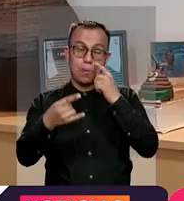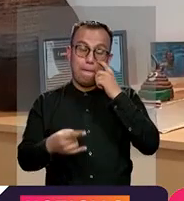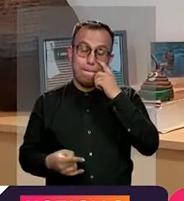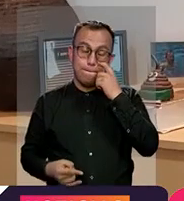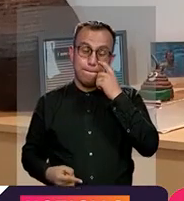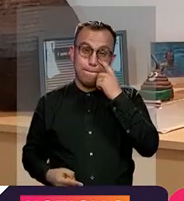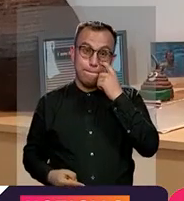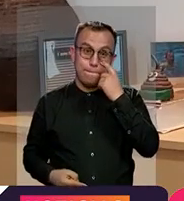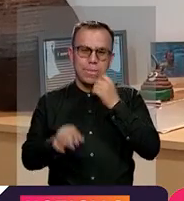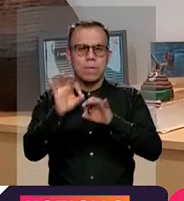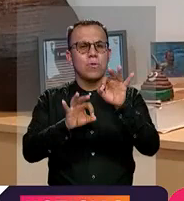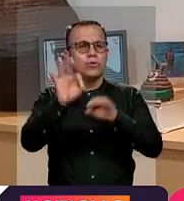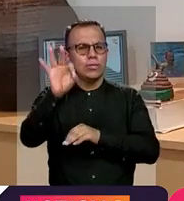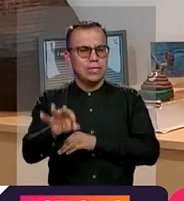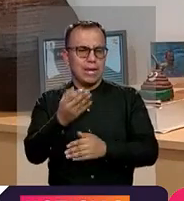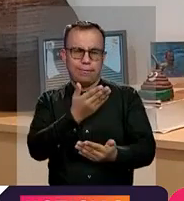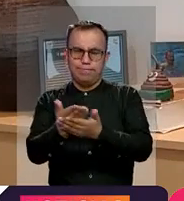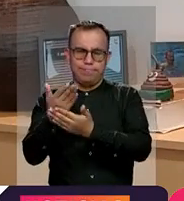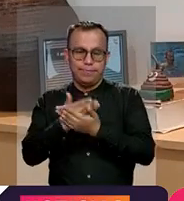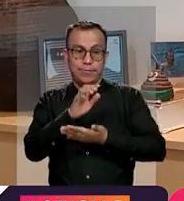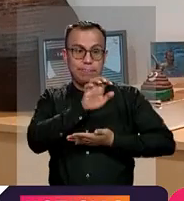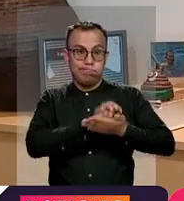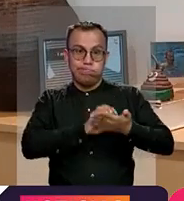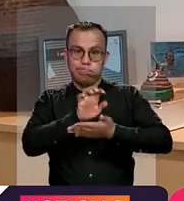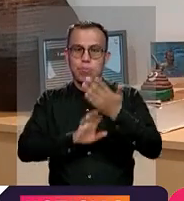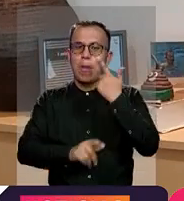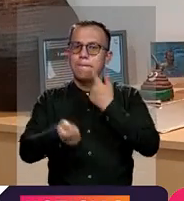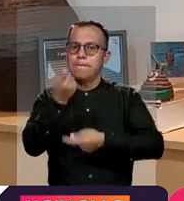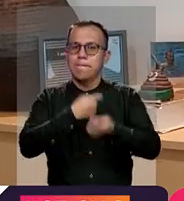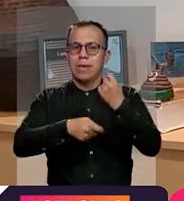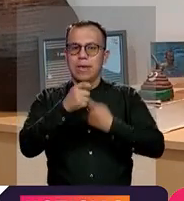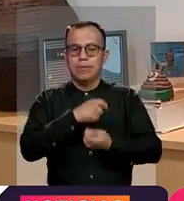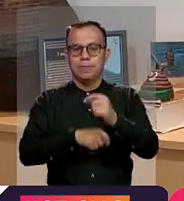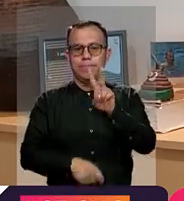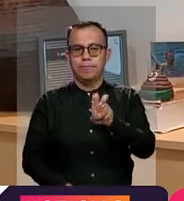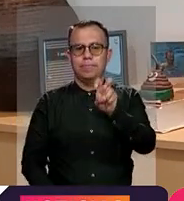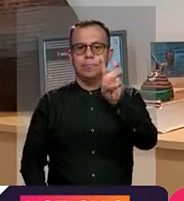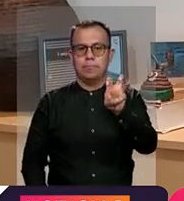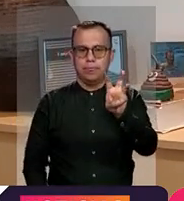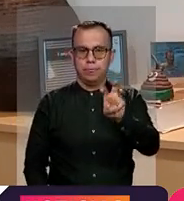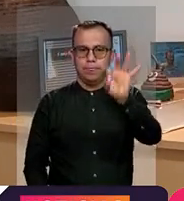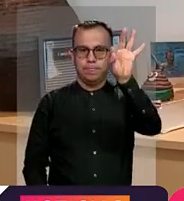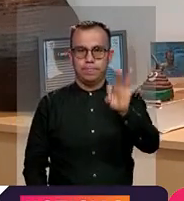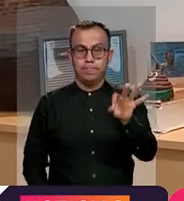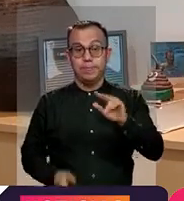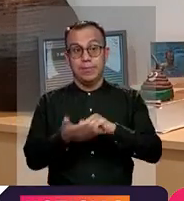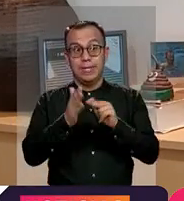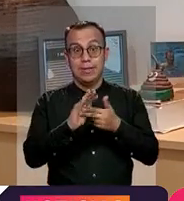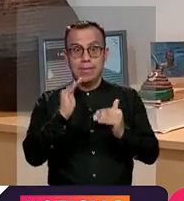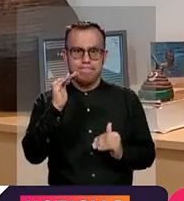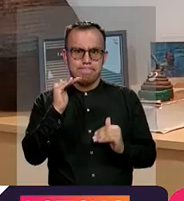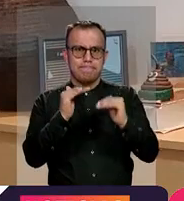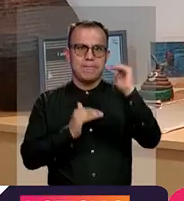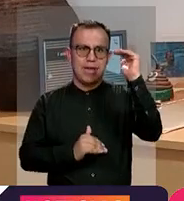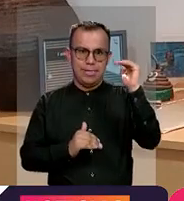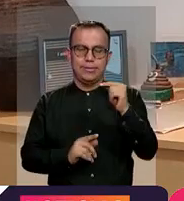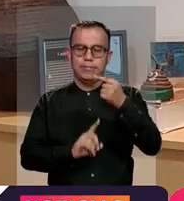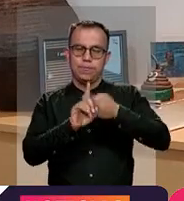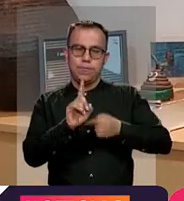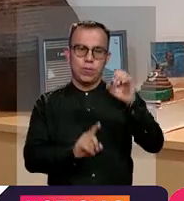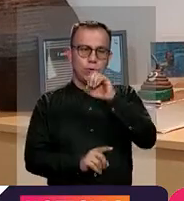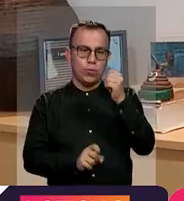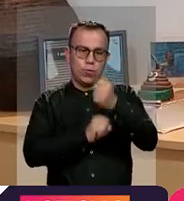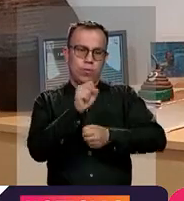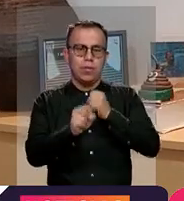El porcentaje de empresarios que registraron disminución en sus ventas se ubicó en el 78%, la cifra más alta desde octubre de